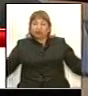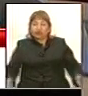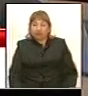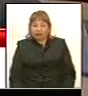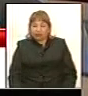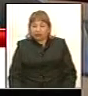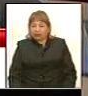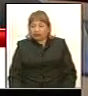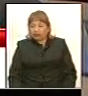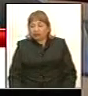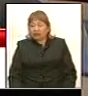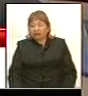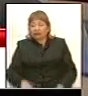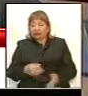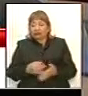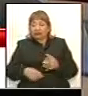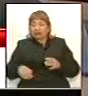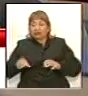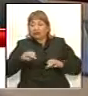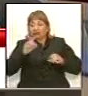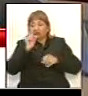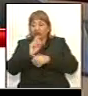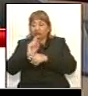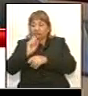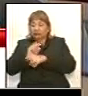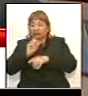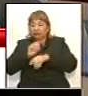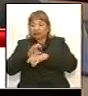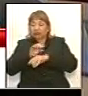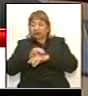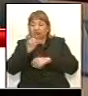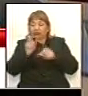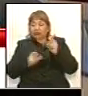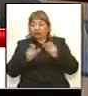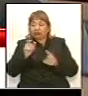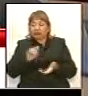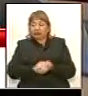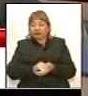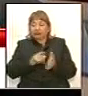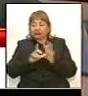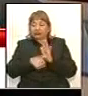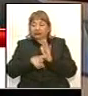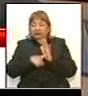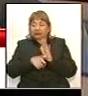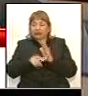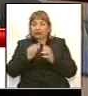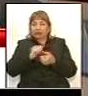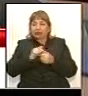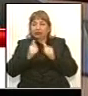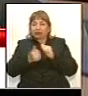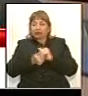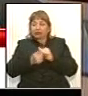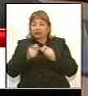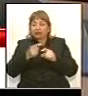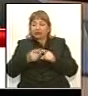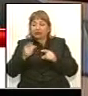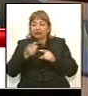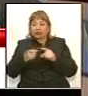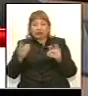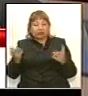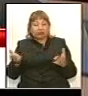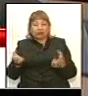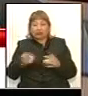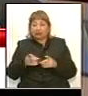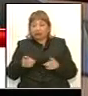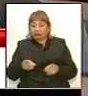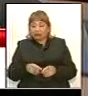general Chávez, ¿qué hacen capacitando a las personas que luego son cambiadas por las diferentes instancias